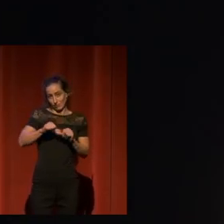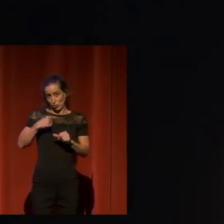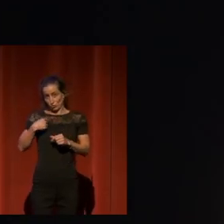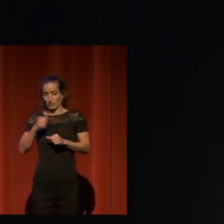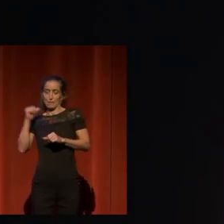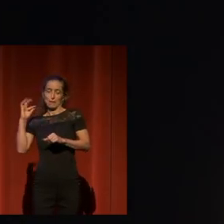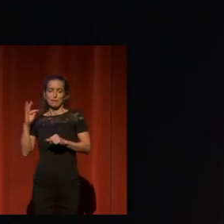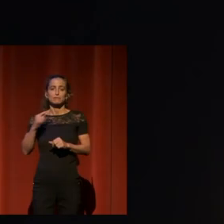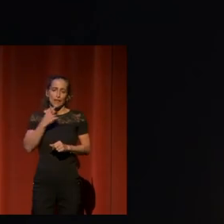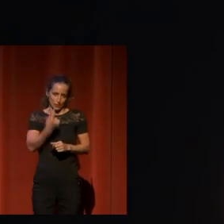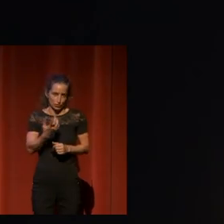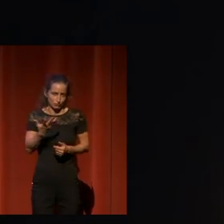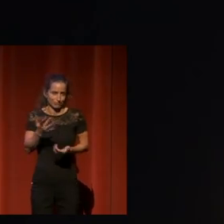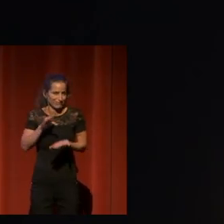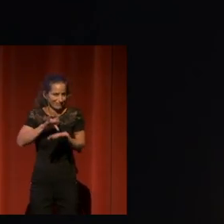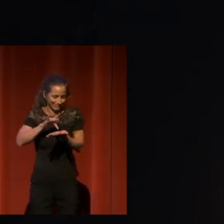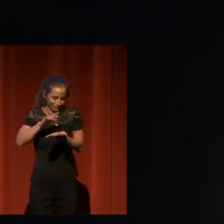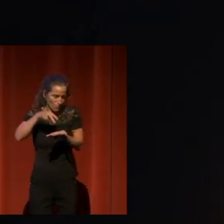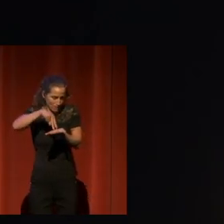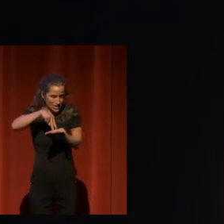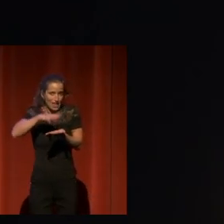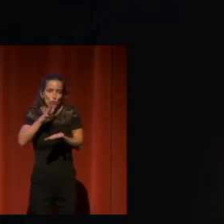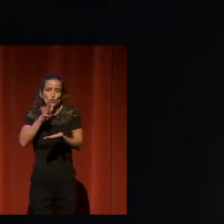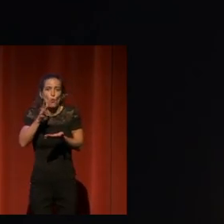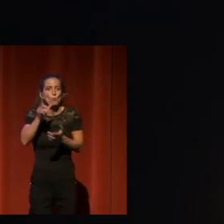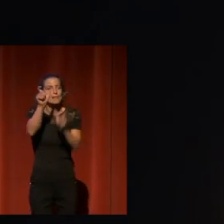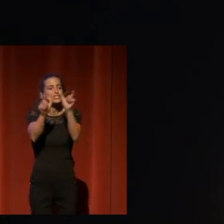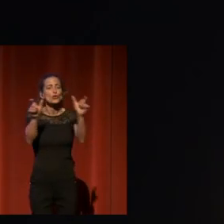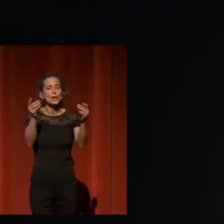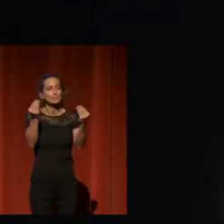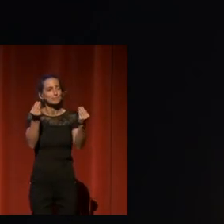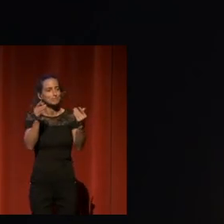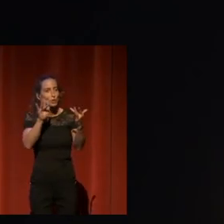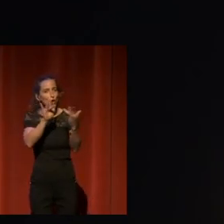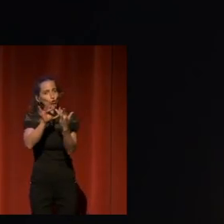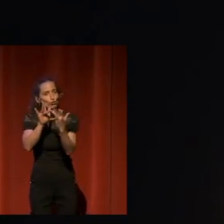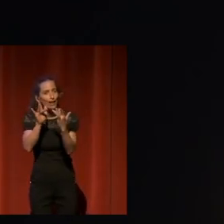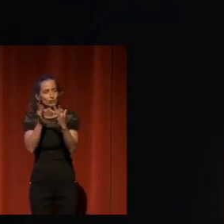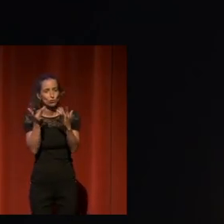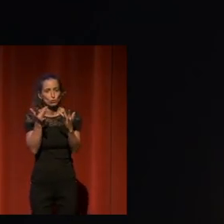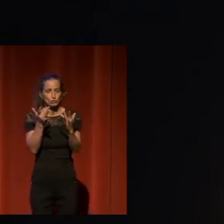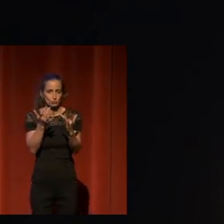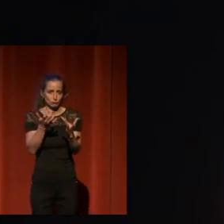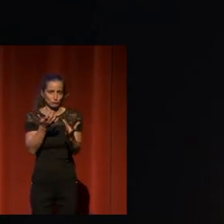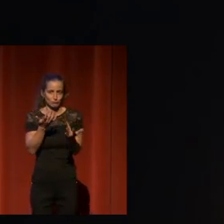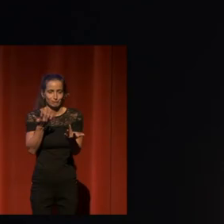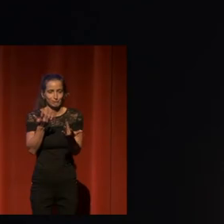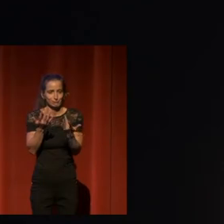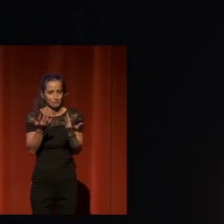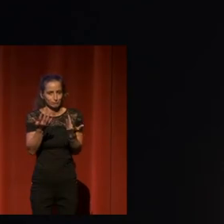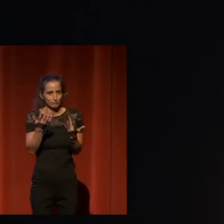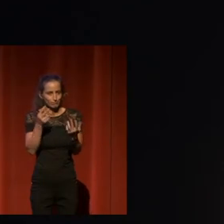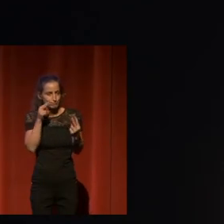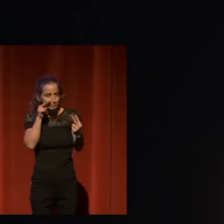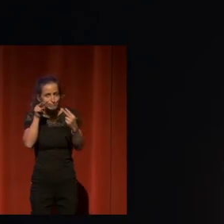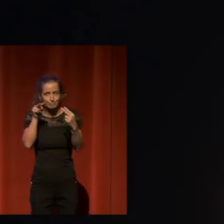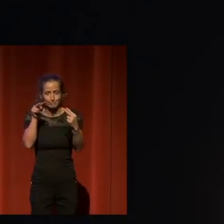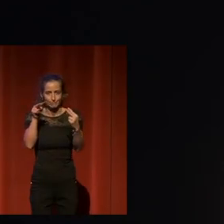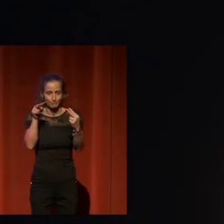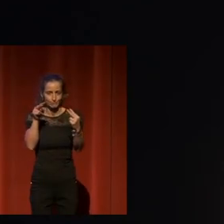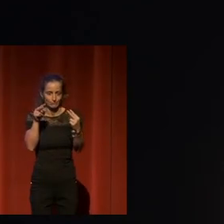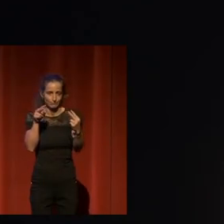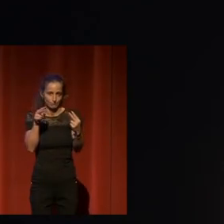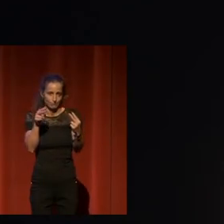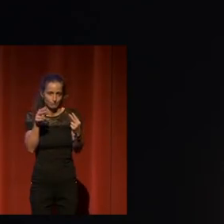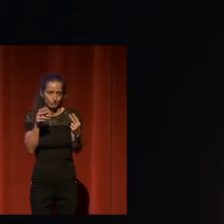que es bueno el contacto entre las personas, aunque sea posible en ocasiones concretas que este contacto sea